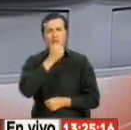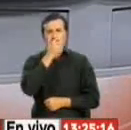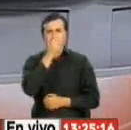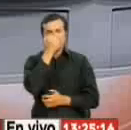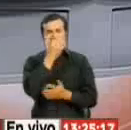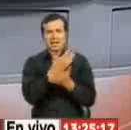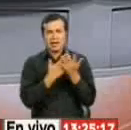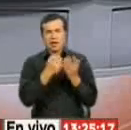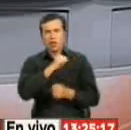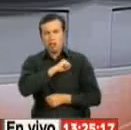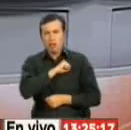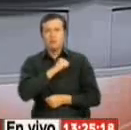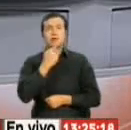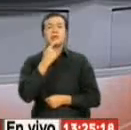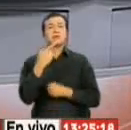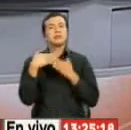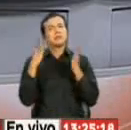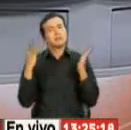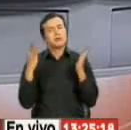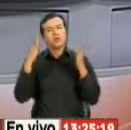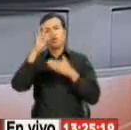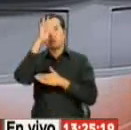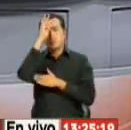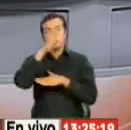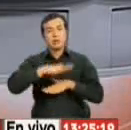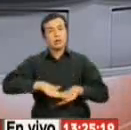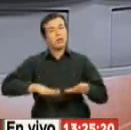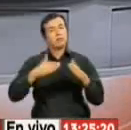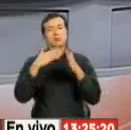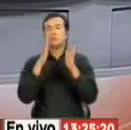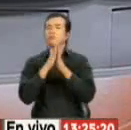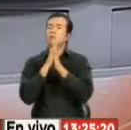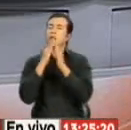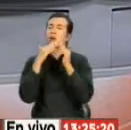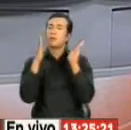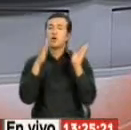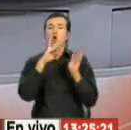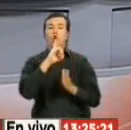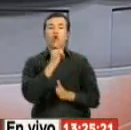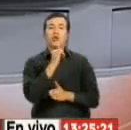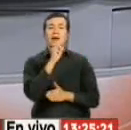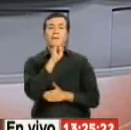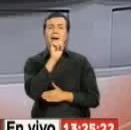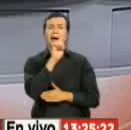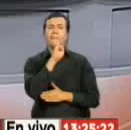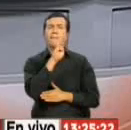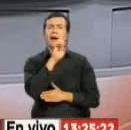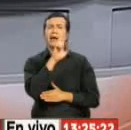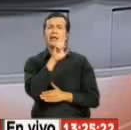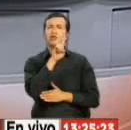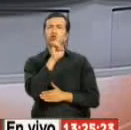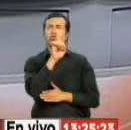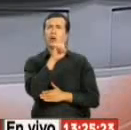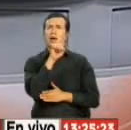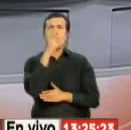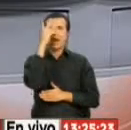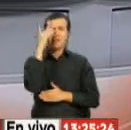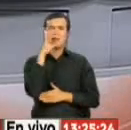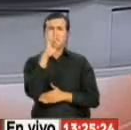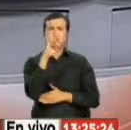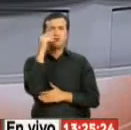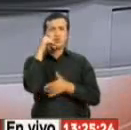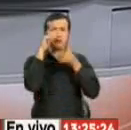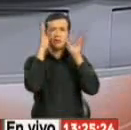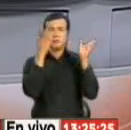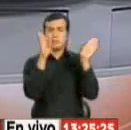para pedir la reapertura del hospital neumológico alfredo jota valenzuela clausurado el pasado 8 de diciembre